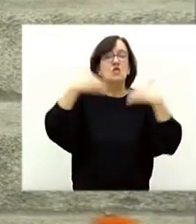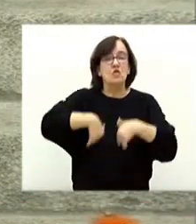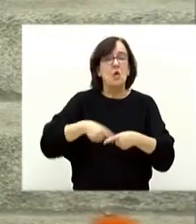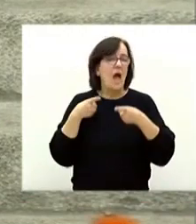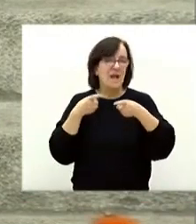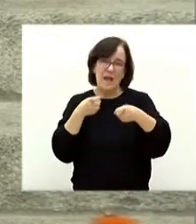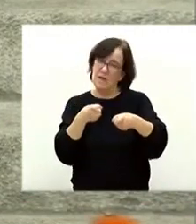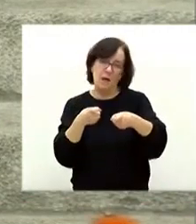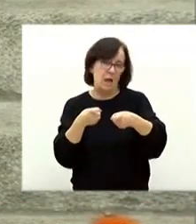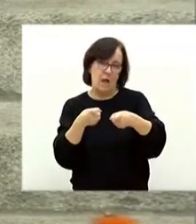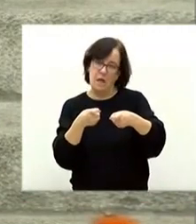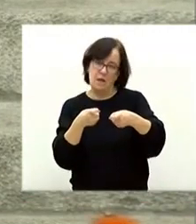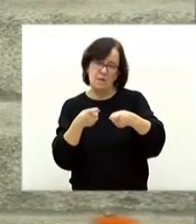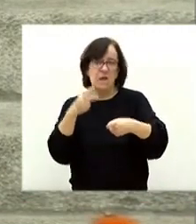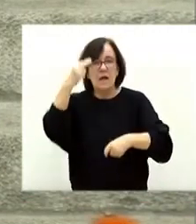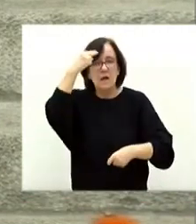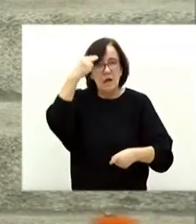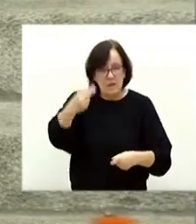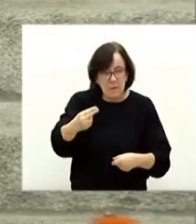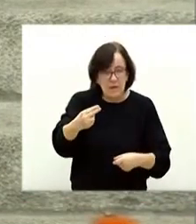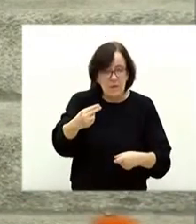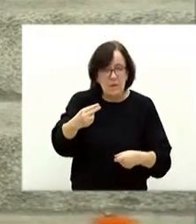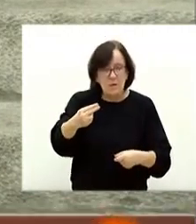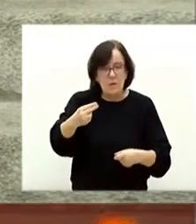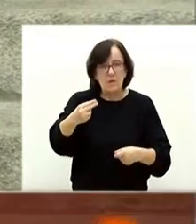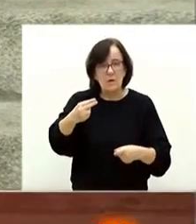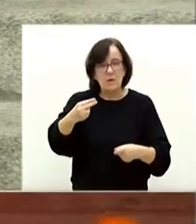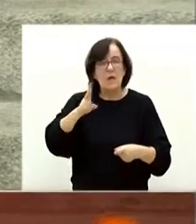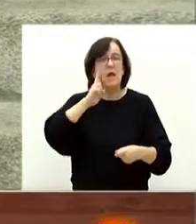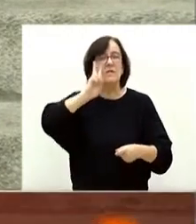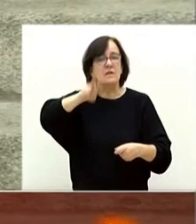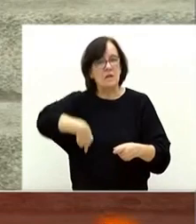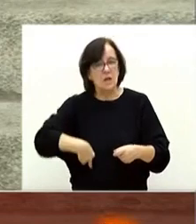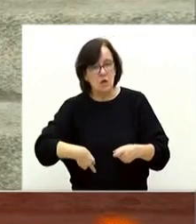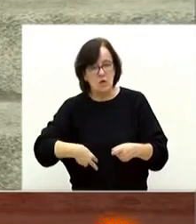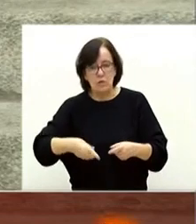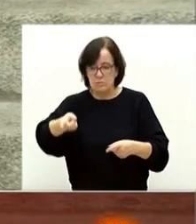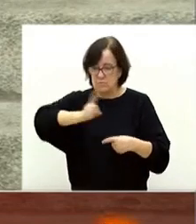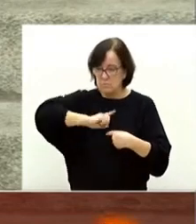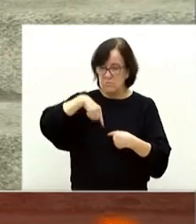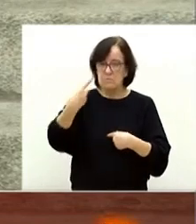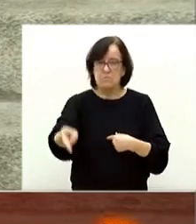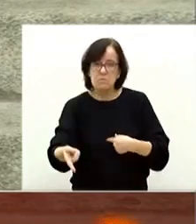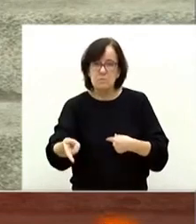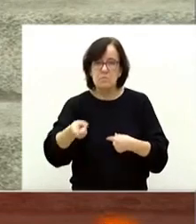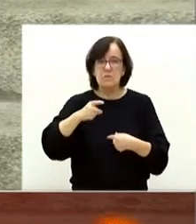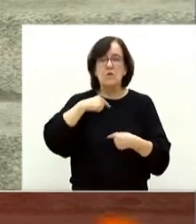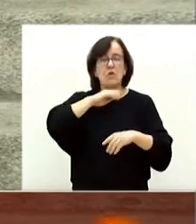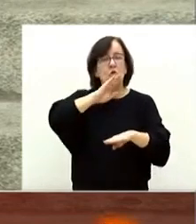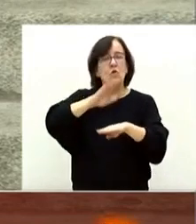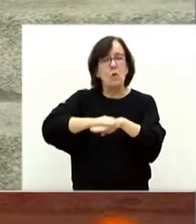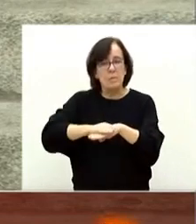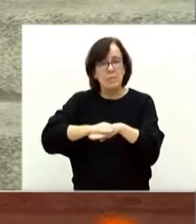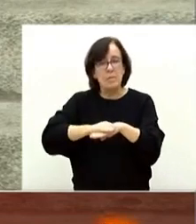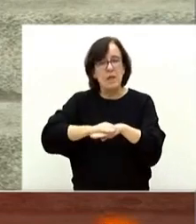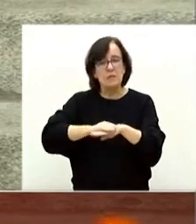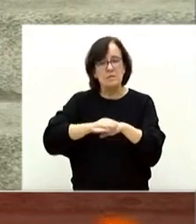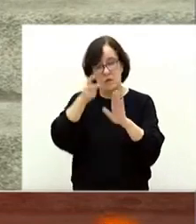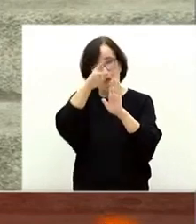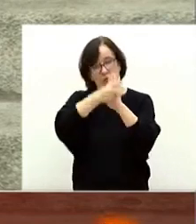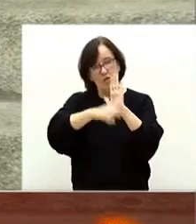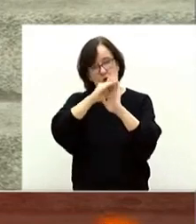guerra. Es respeto, es reconocimiento del otro, es cumplimiento de las